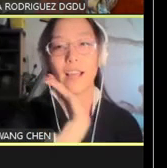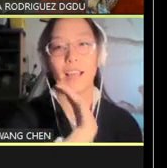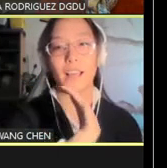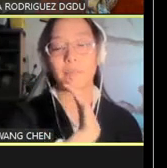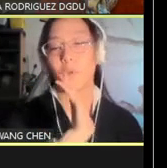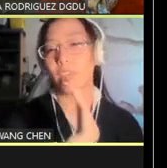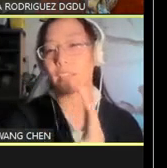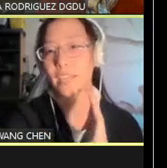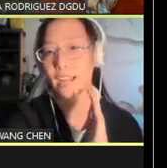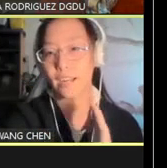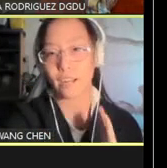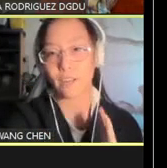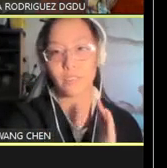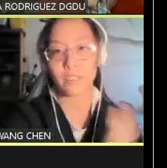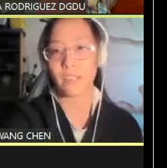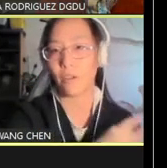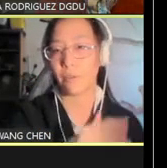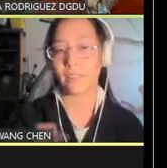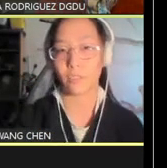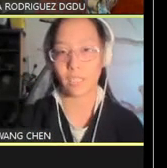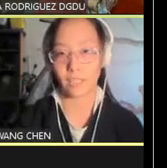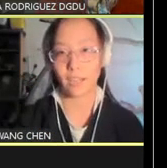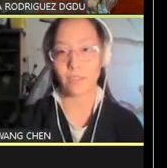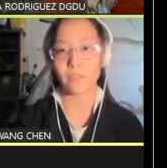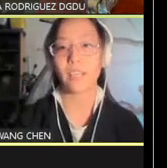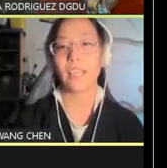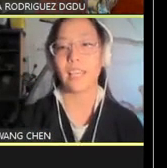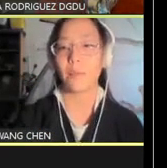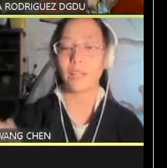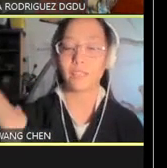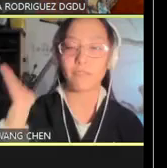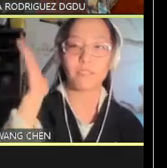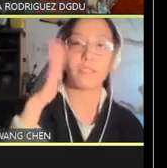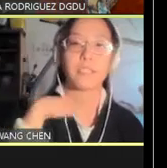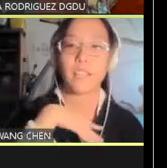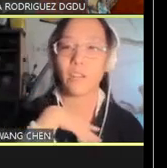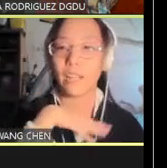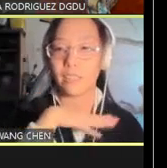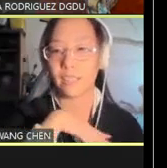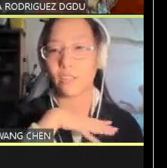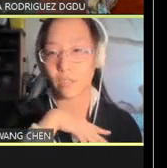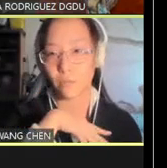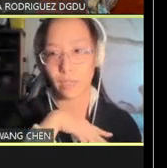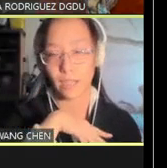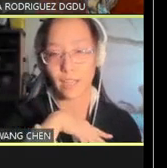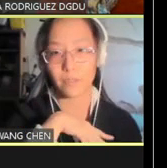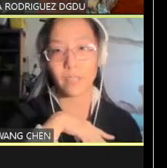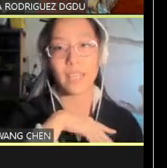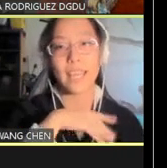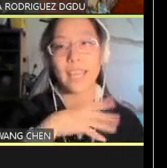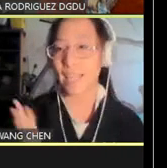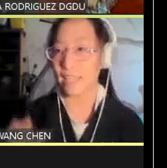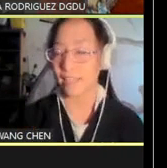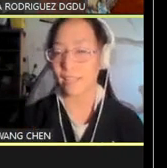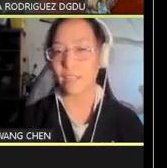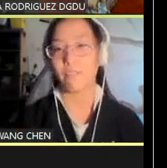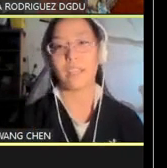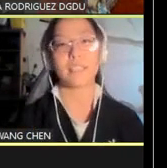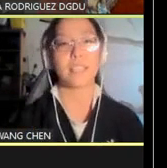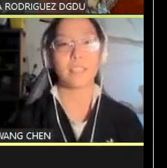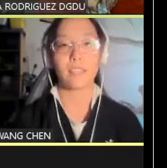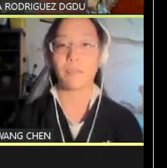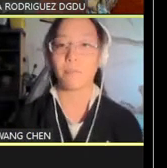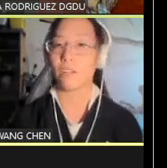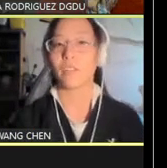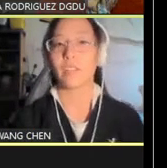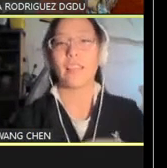dorsiflexión puede llegar a rangos de 0 a 20 o 30 grados y la plantiflexión de 0 a 30 o 50 grados. Que haya tanta